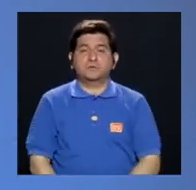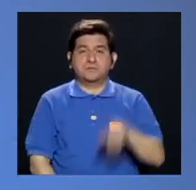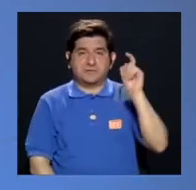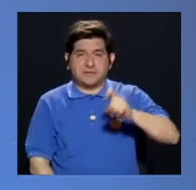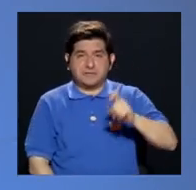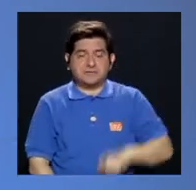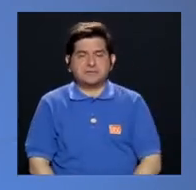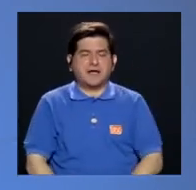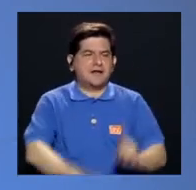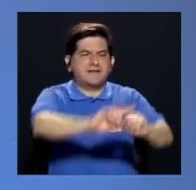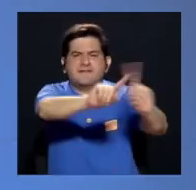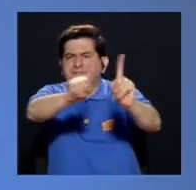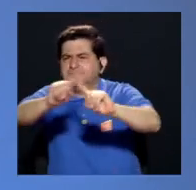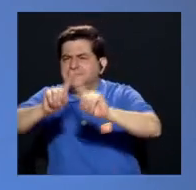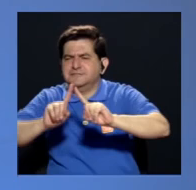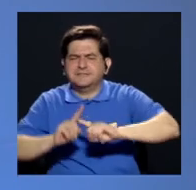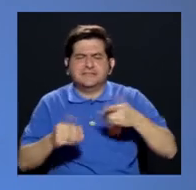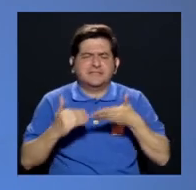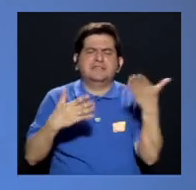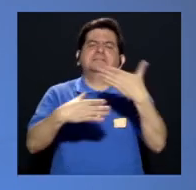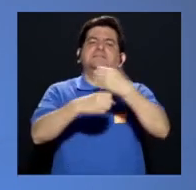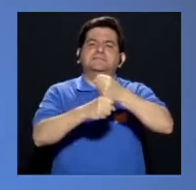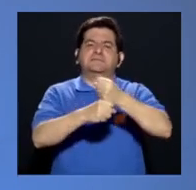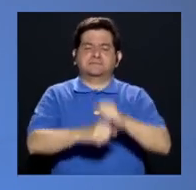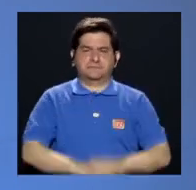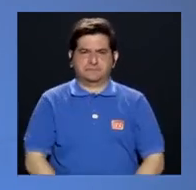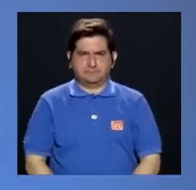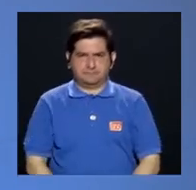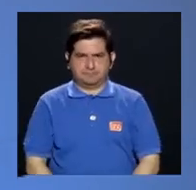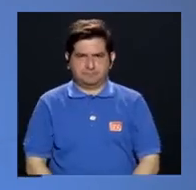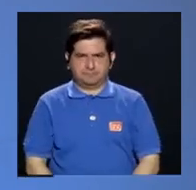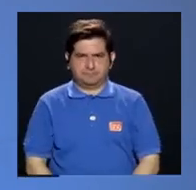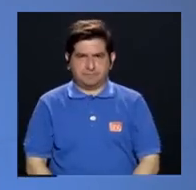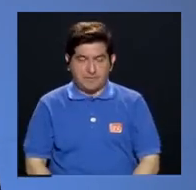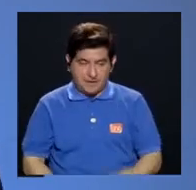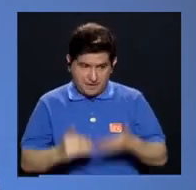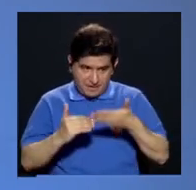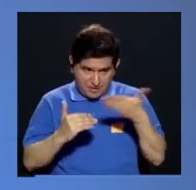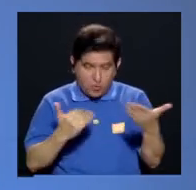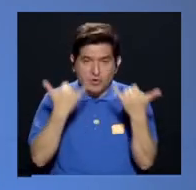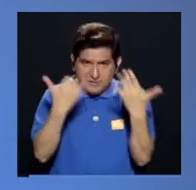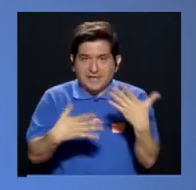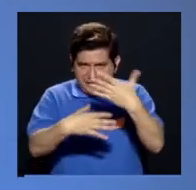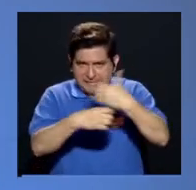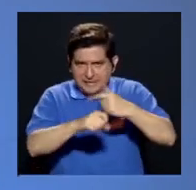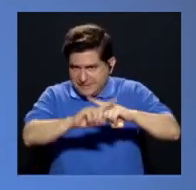que hacer muchas cosas. Entre las cosas que hemos hecho